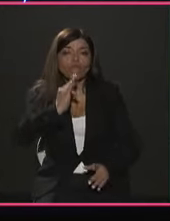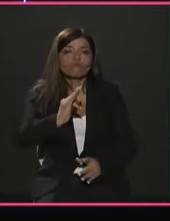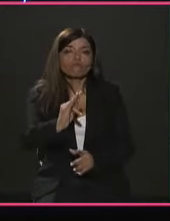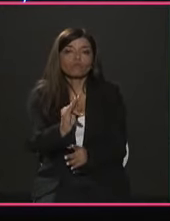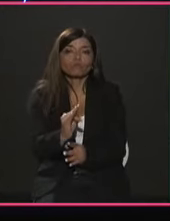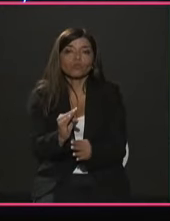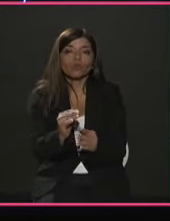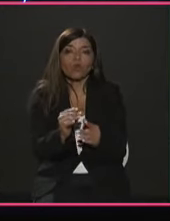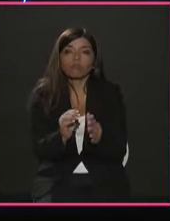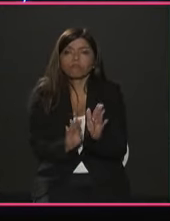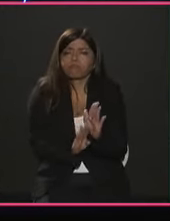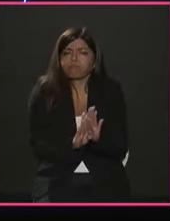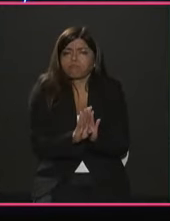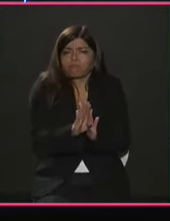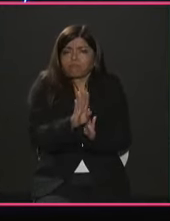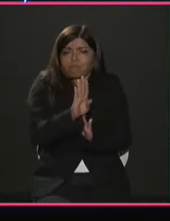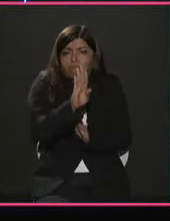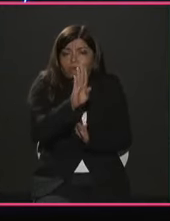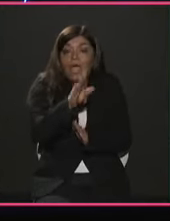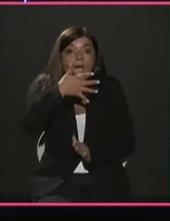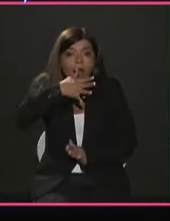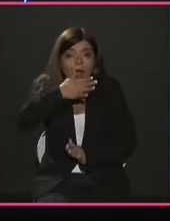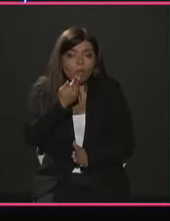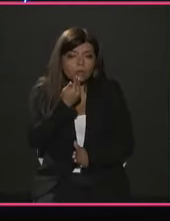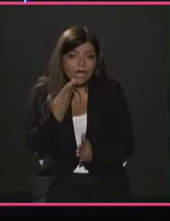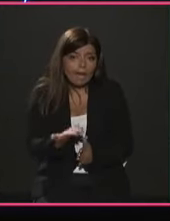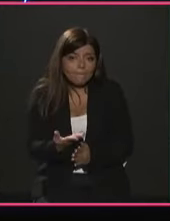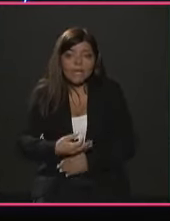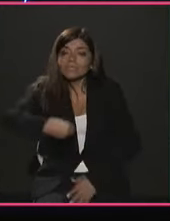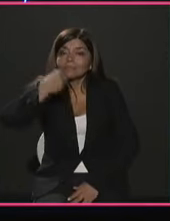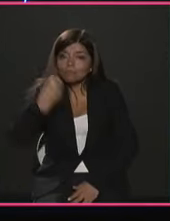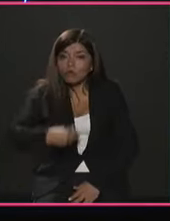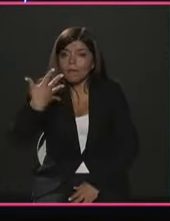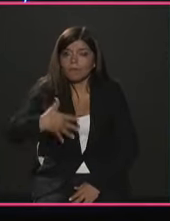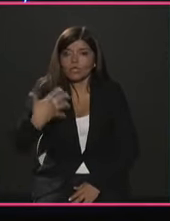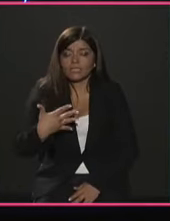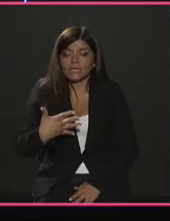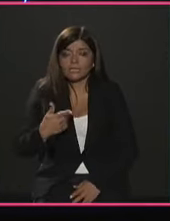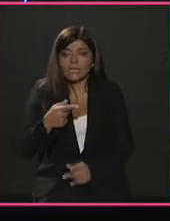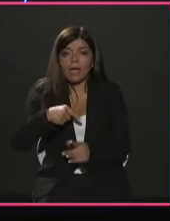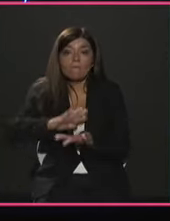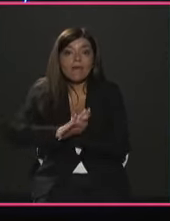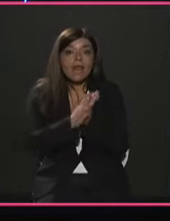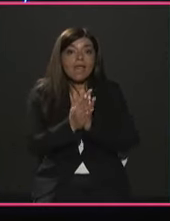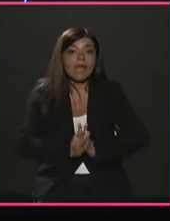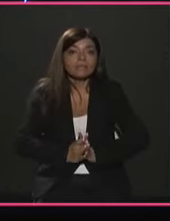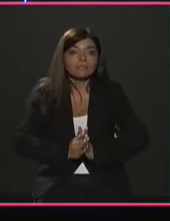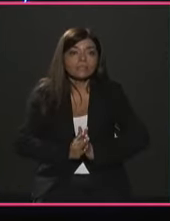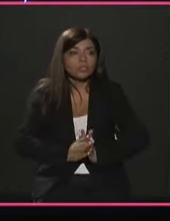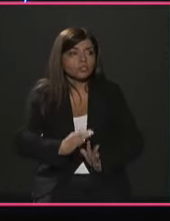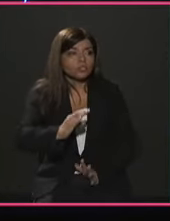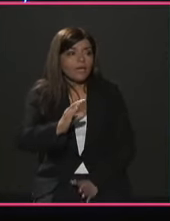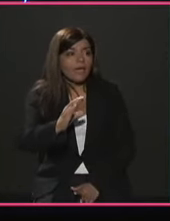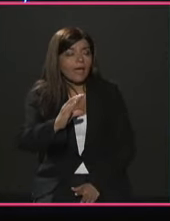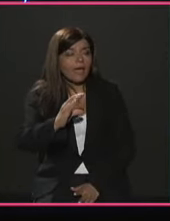futuro próspero el agua también es crucial para todos los